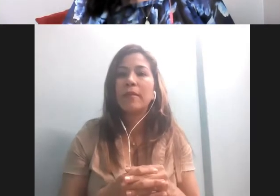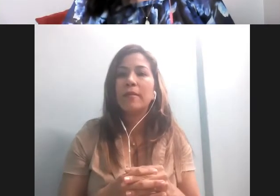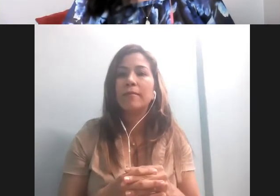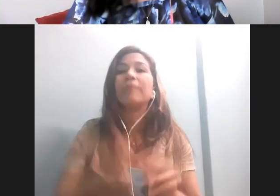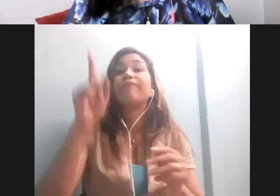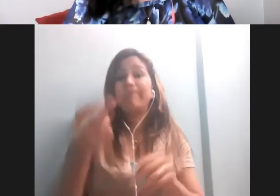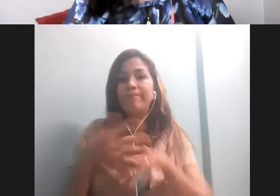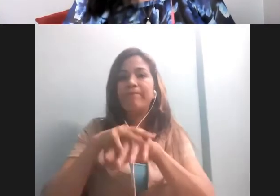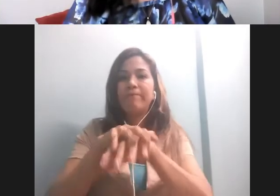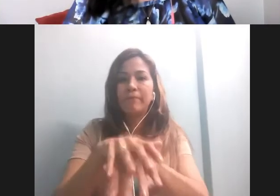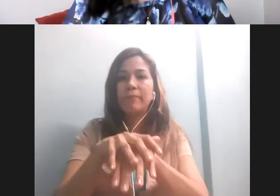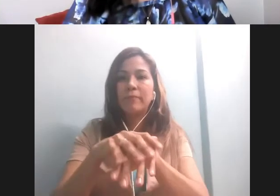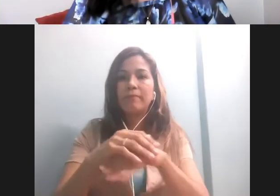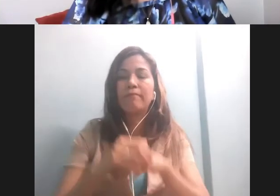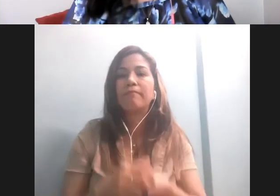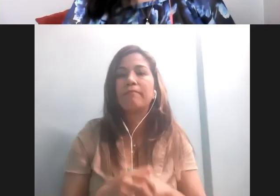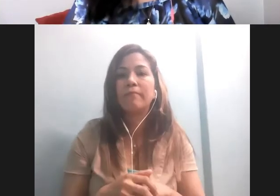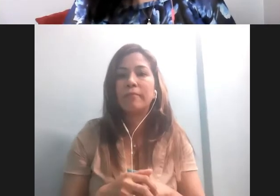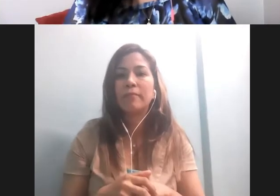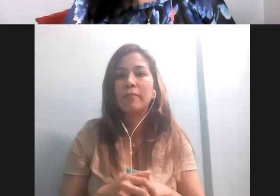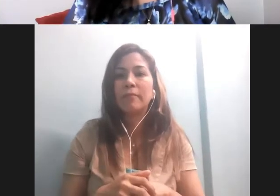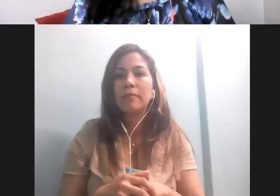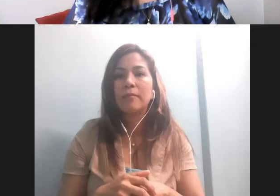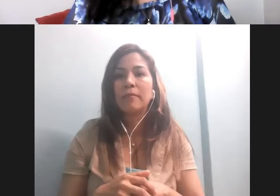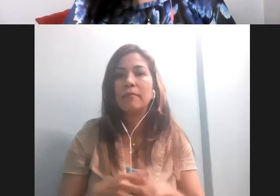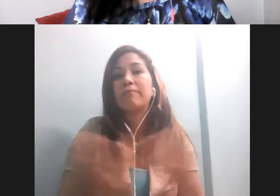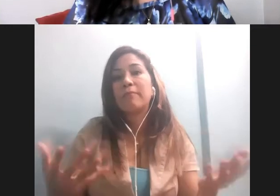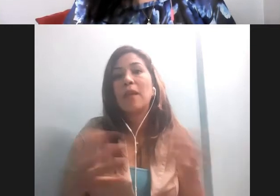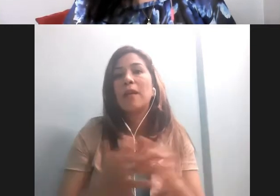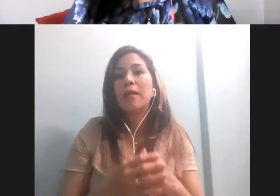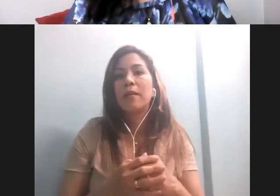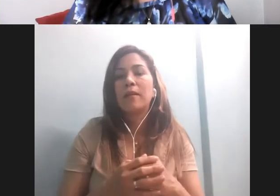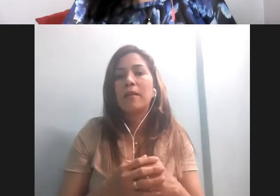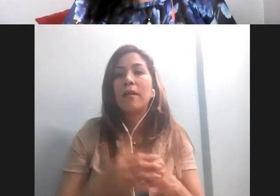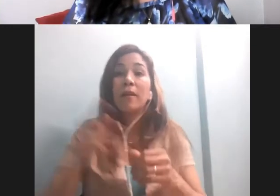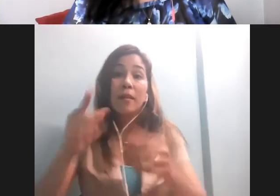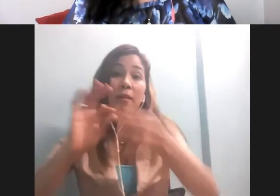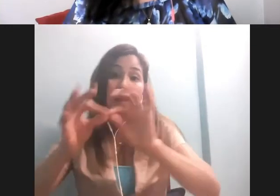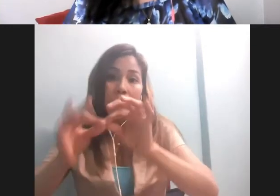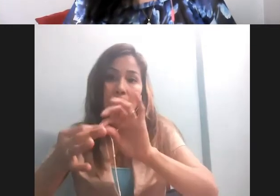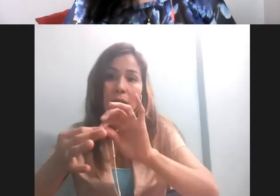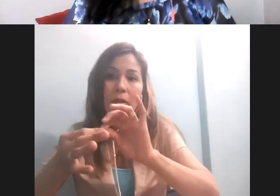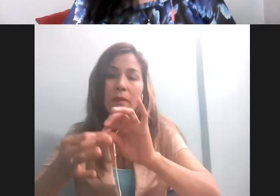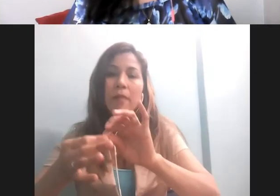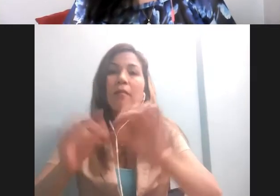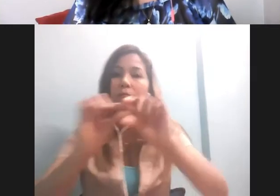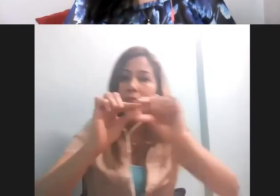accesibilidad, fuera de que nosotros consideremos que esté el intérprete, aparte de que estén los subtítulos, nosotros siempre tenemos que buscar que